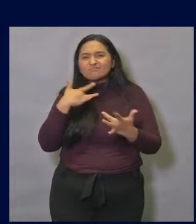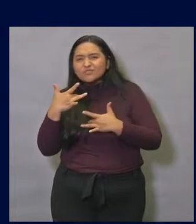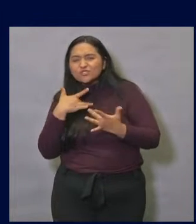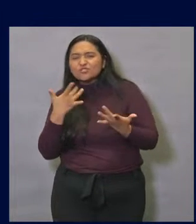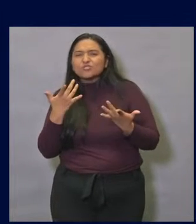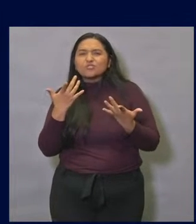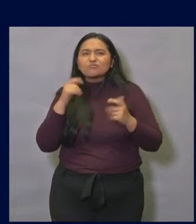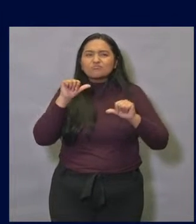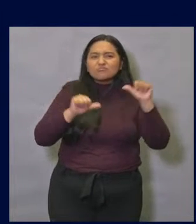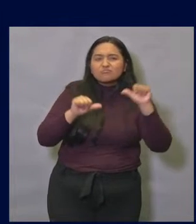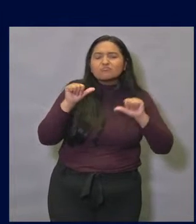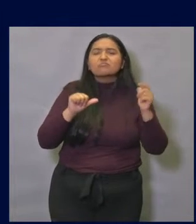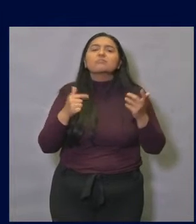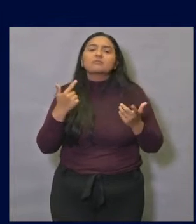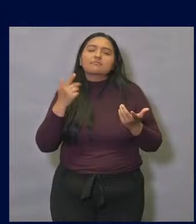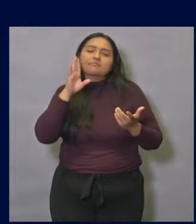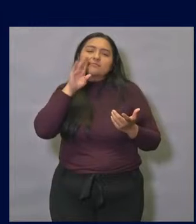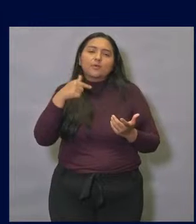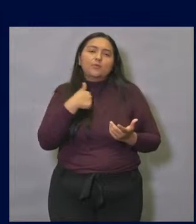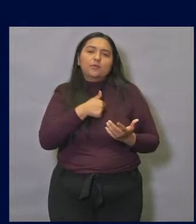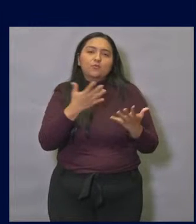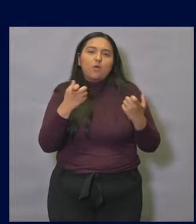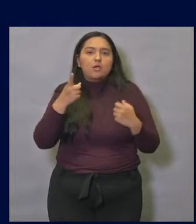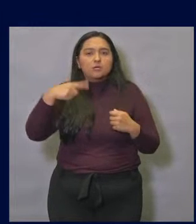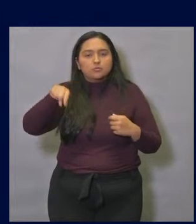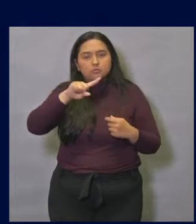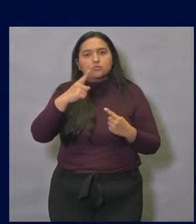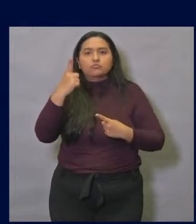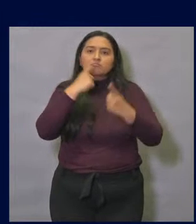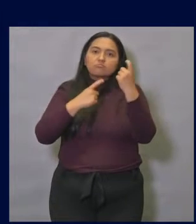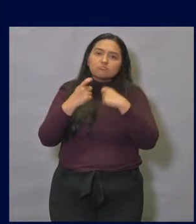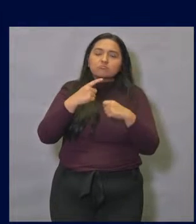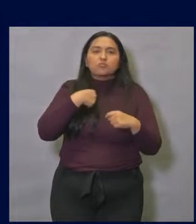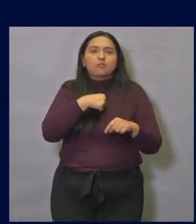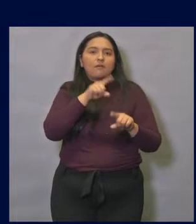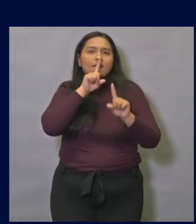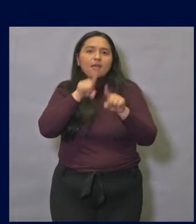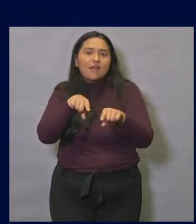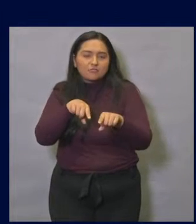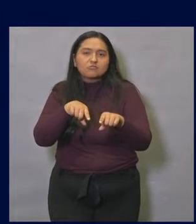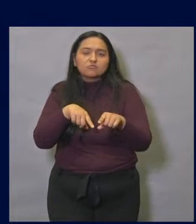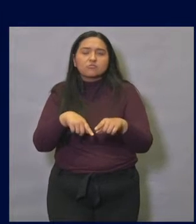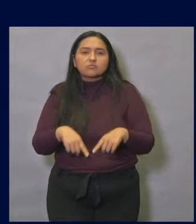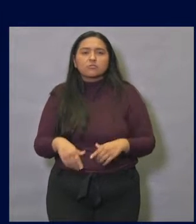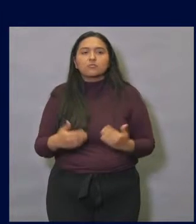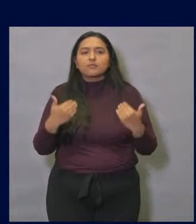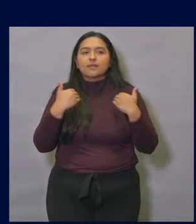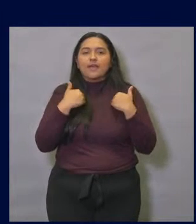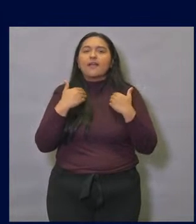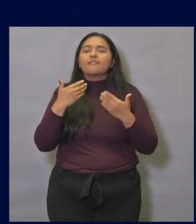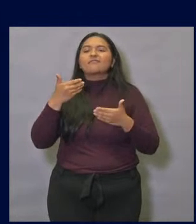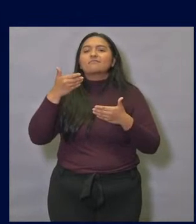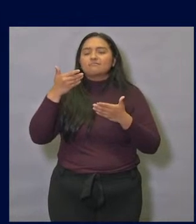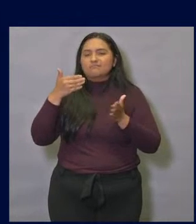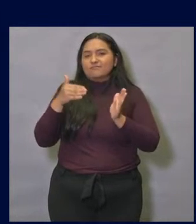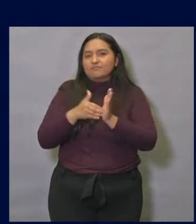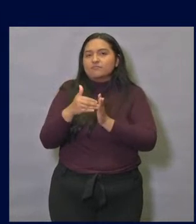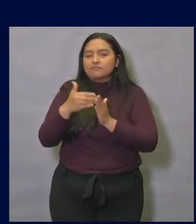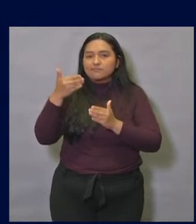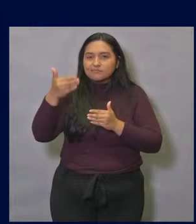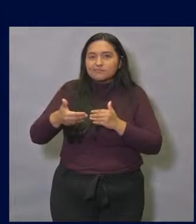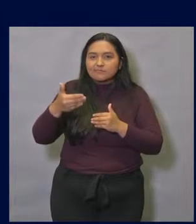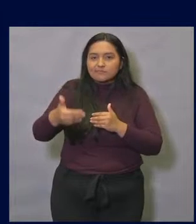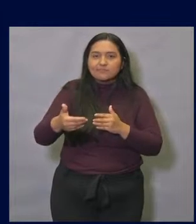de que tenga la oportunidad de obtener respuestas a sus preguntas. Tendremos reuniones frecuentes con una